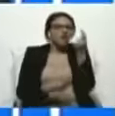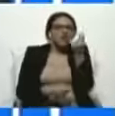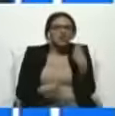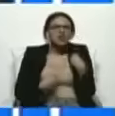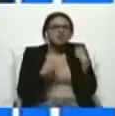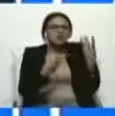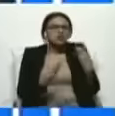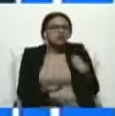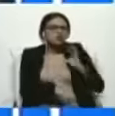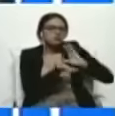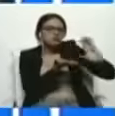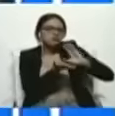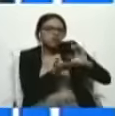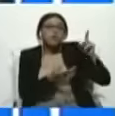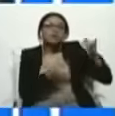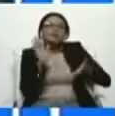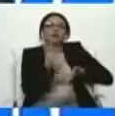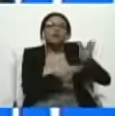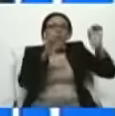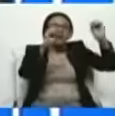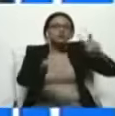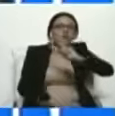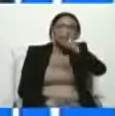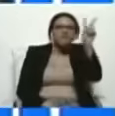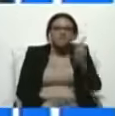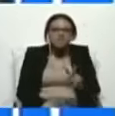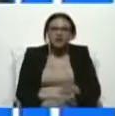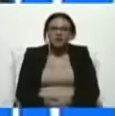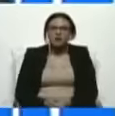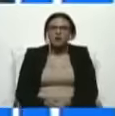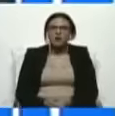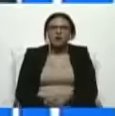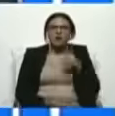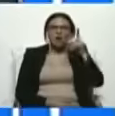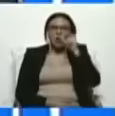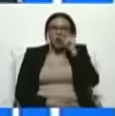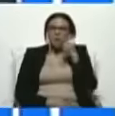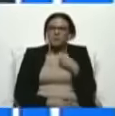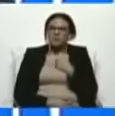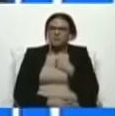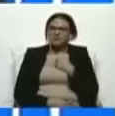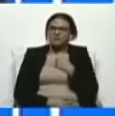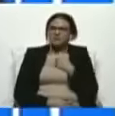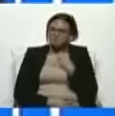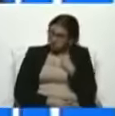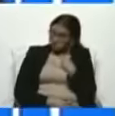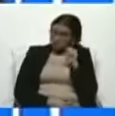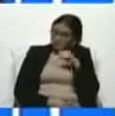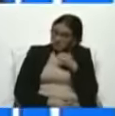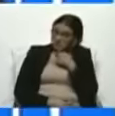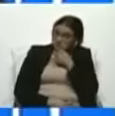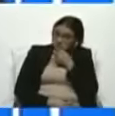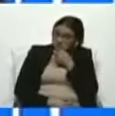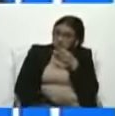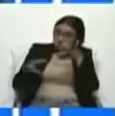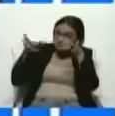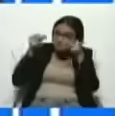Yo me le quedaba viendo a ese señor y decía, ¿este señor sabrá quién es Simón Bolívar?